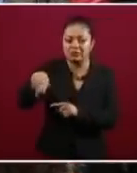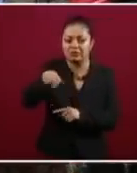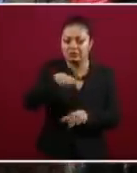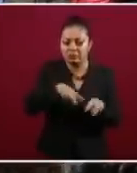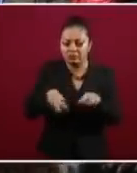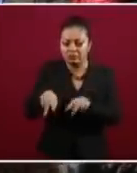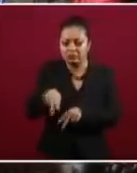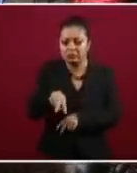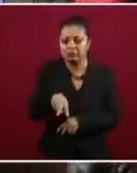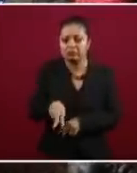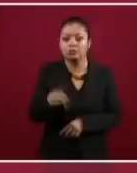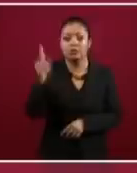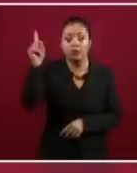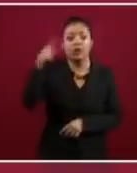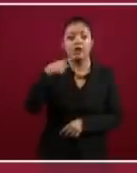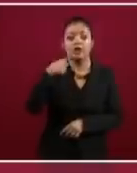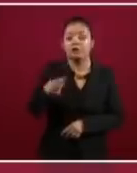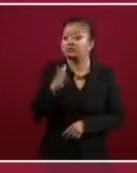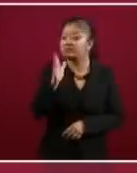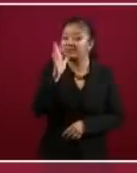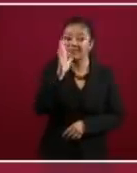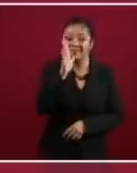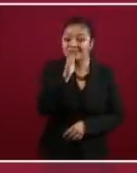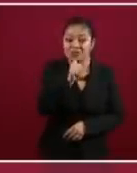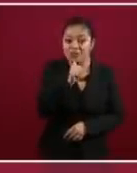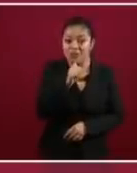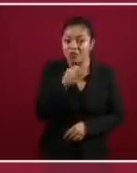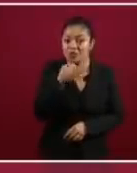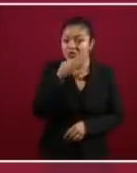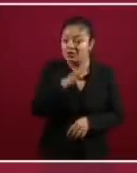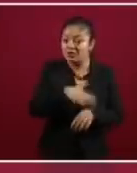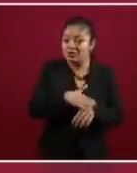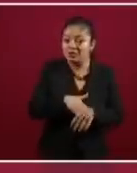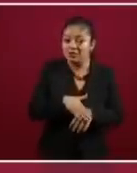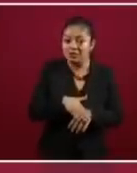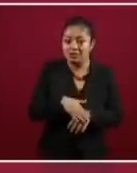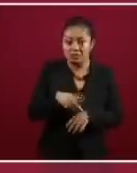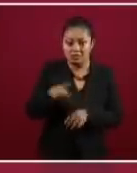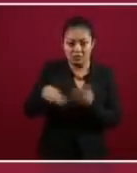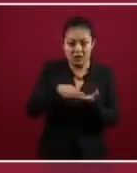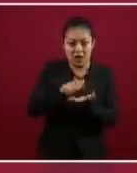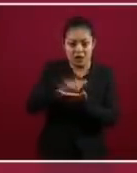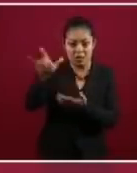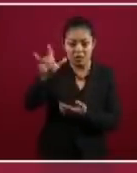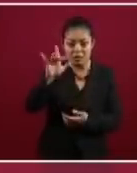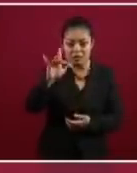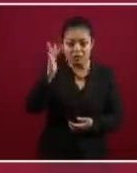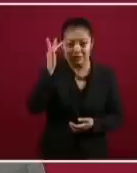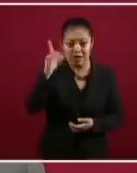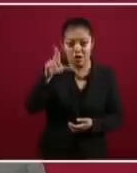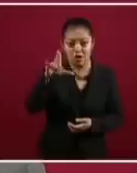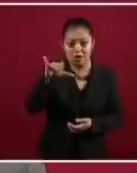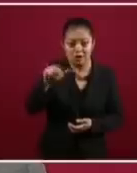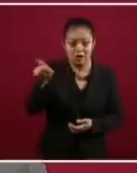llegaron a decir que no se podía lo de Santa Lucía,